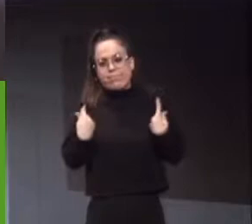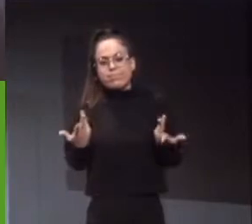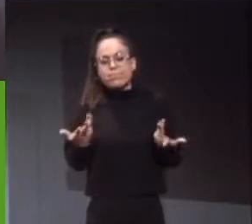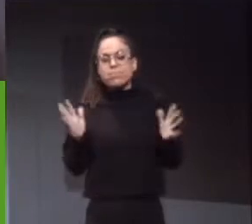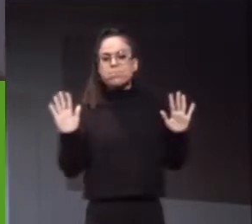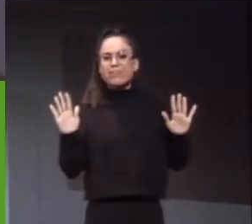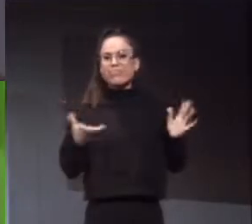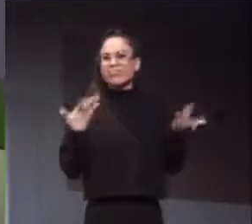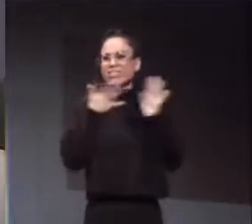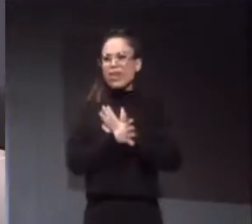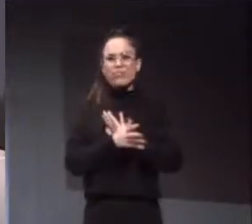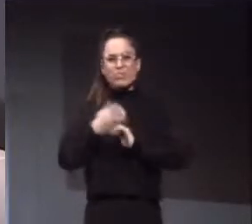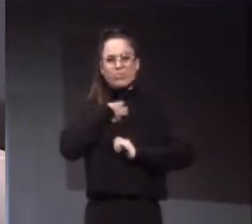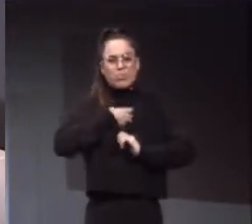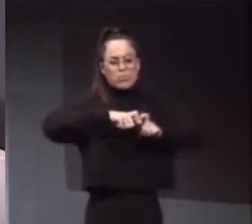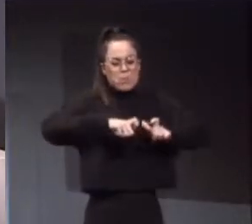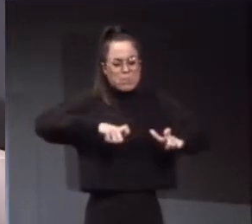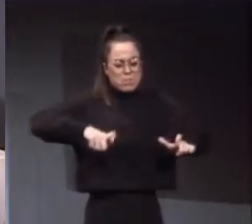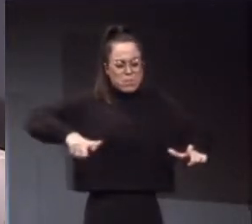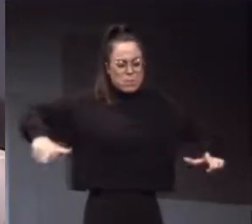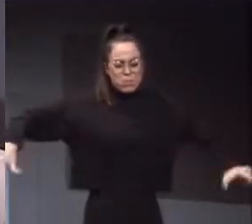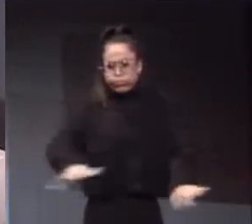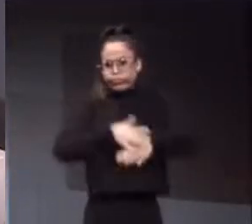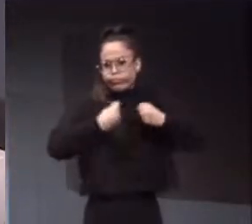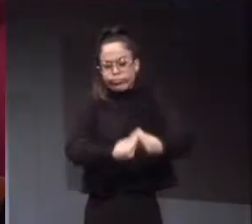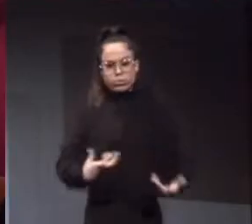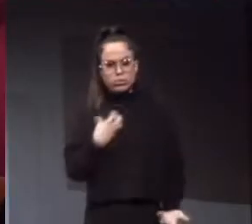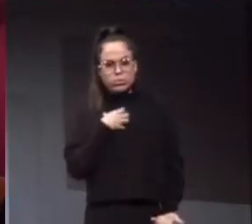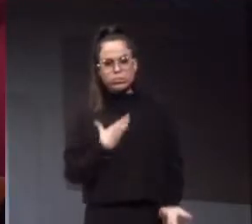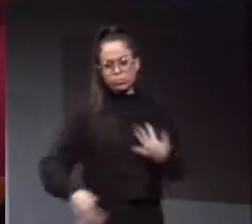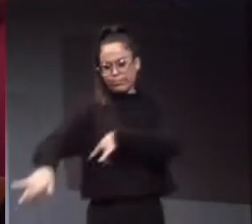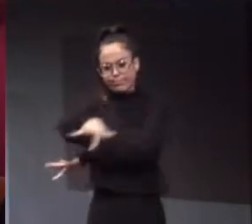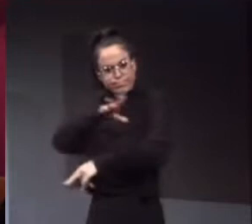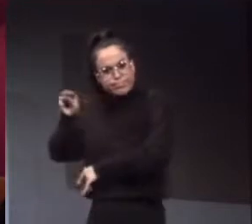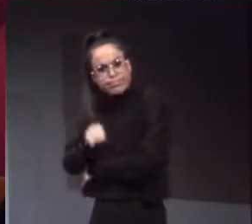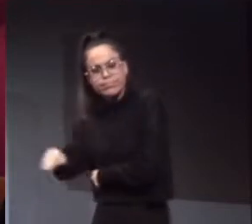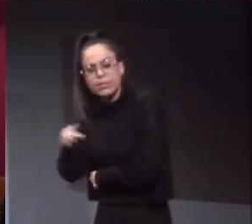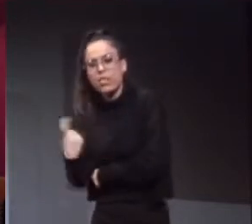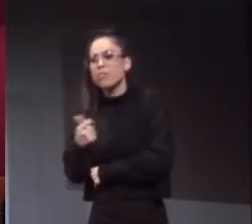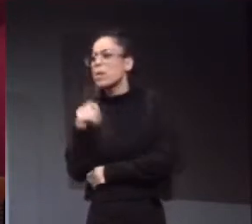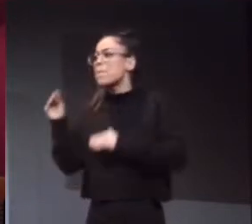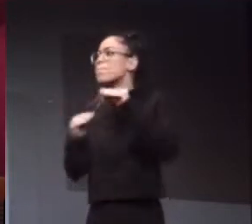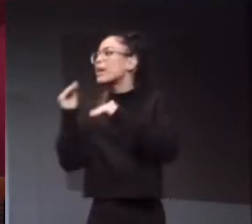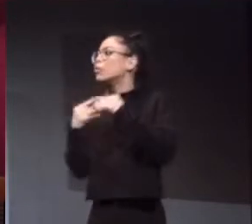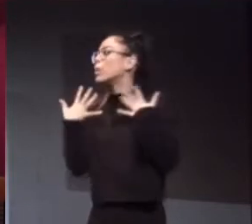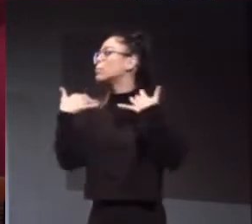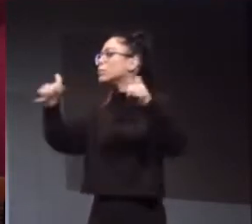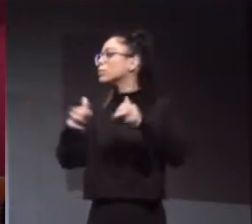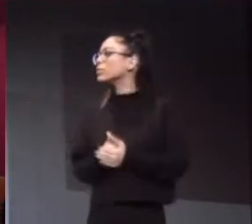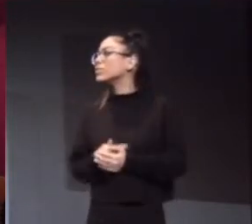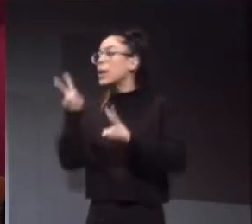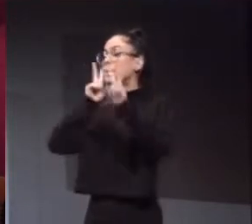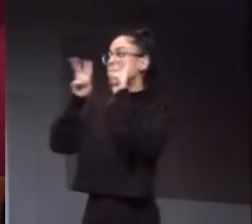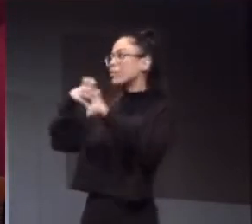podemos seguir creciendo se está claro algunos no lo ven todavía pero claro está no sé si hay alguna pregunta entre el público se me hace difícil ver